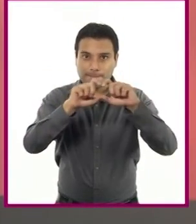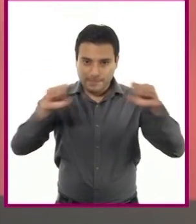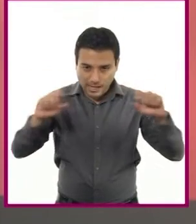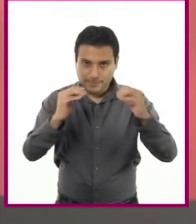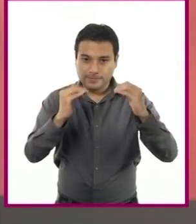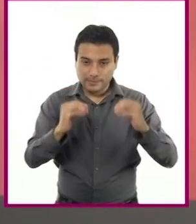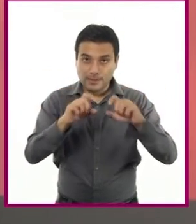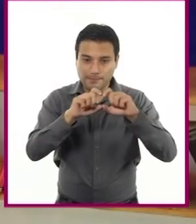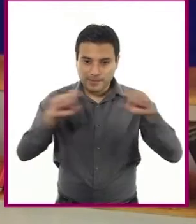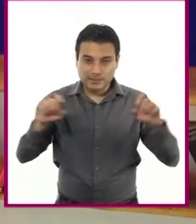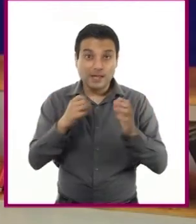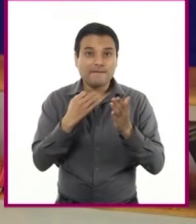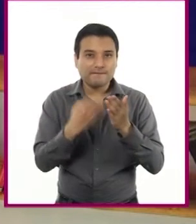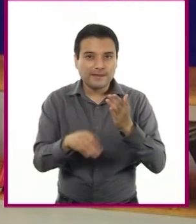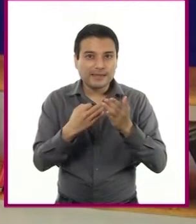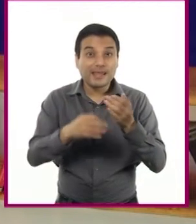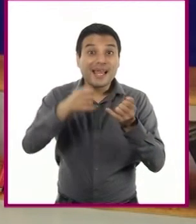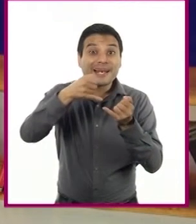líneas de unión.